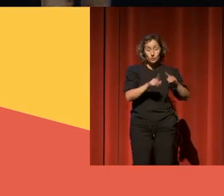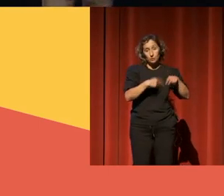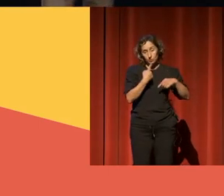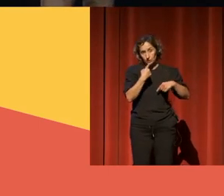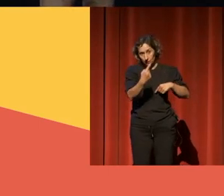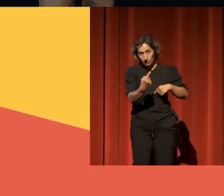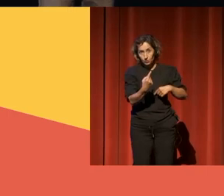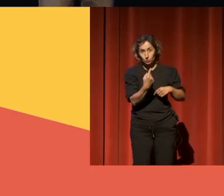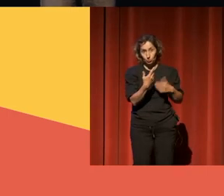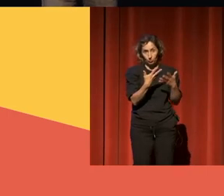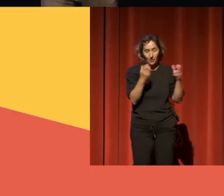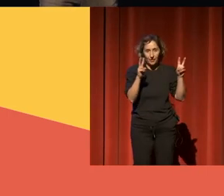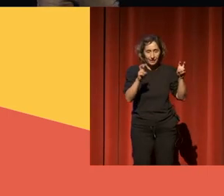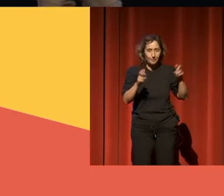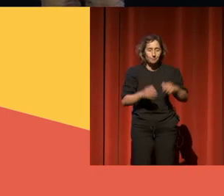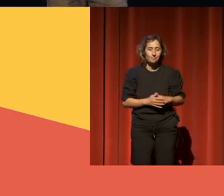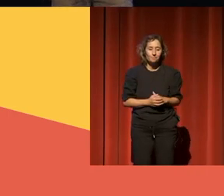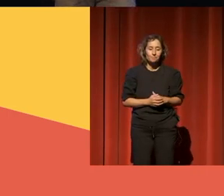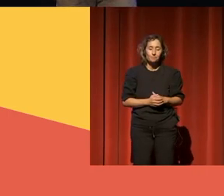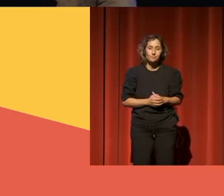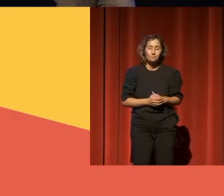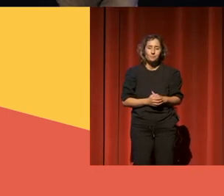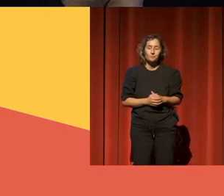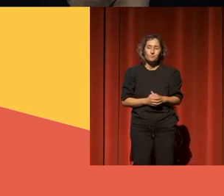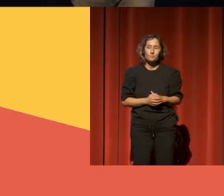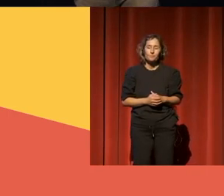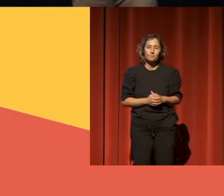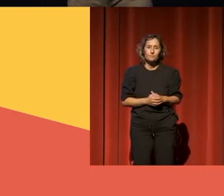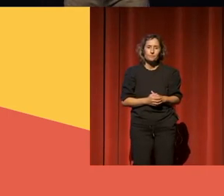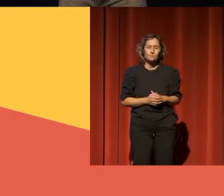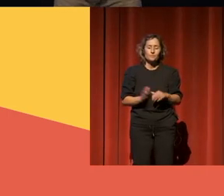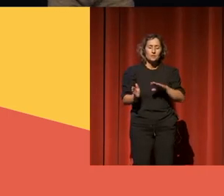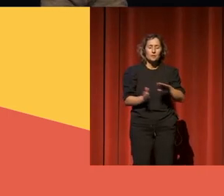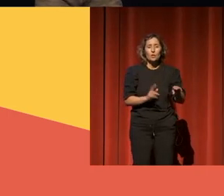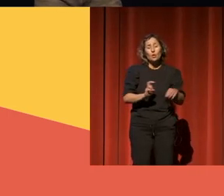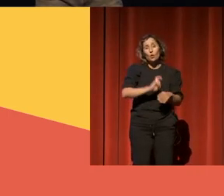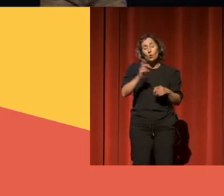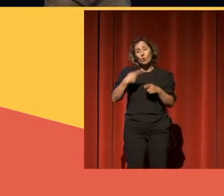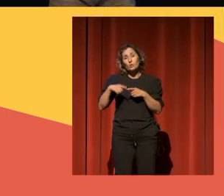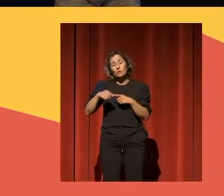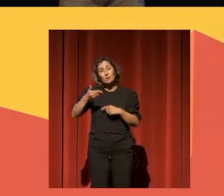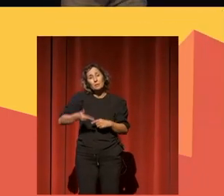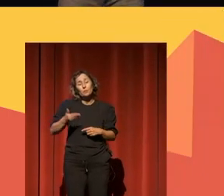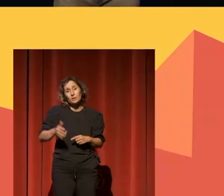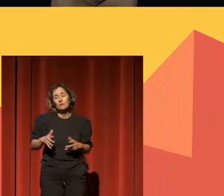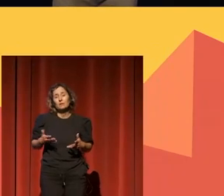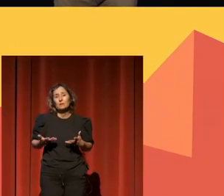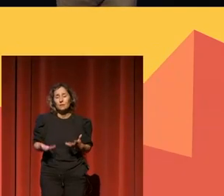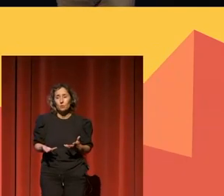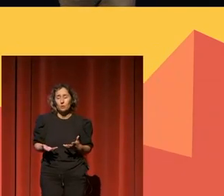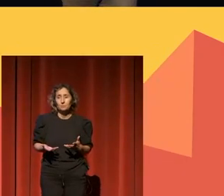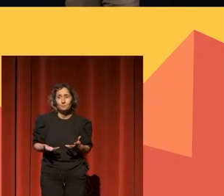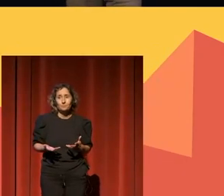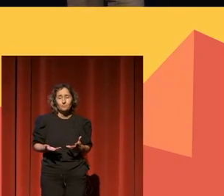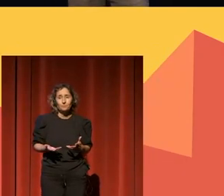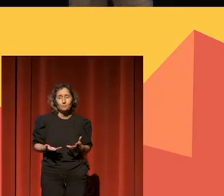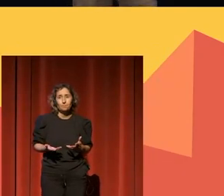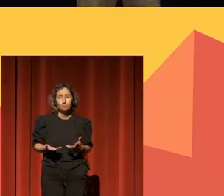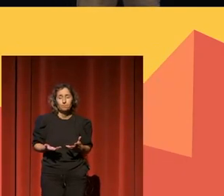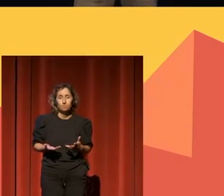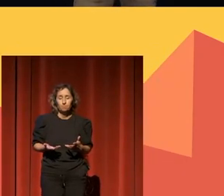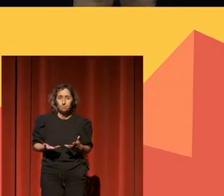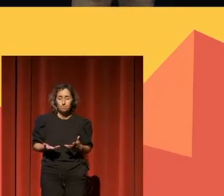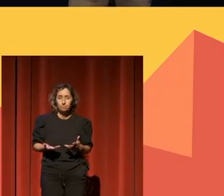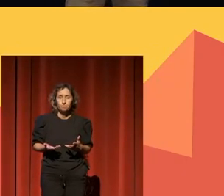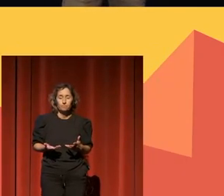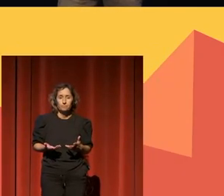respecto e otro elemento importante es e eh